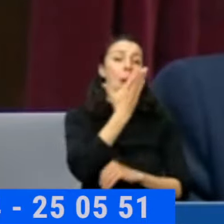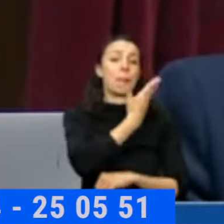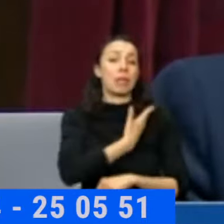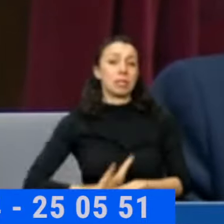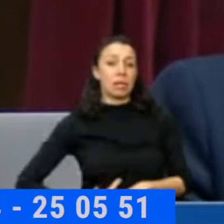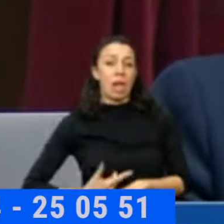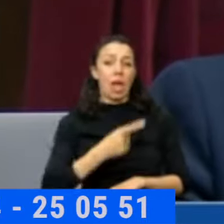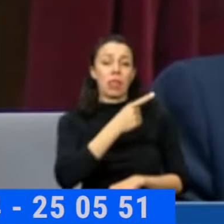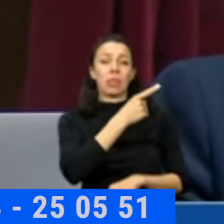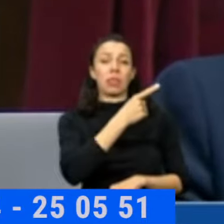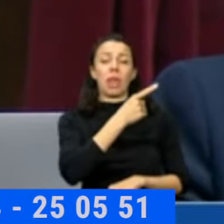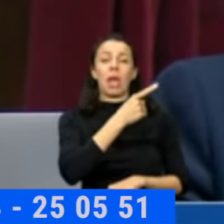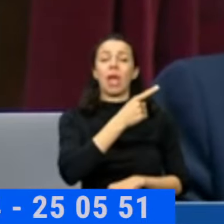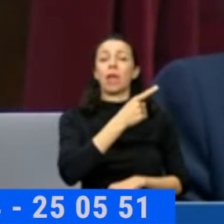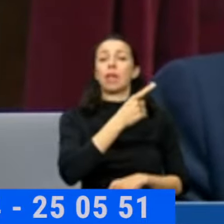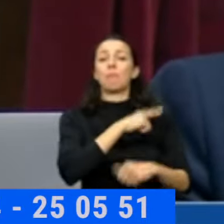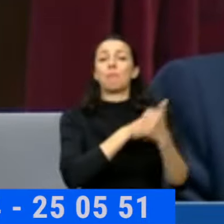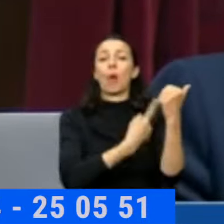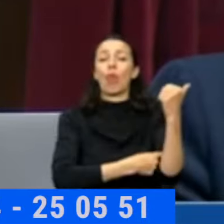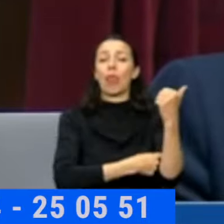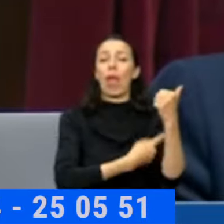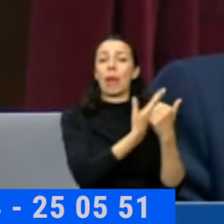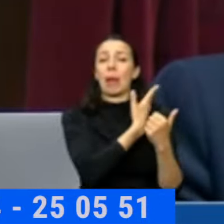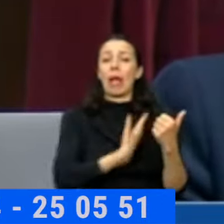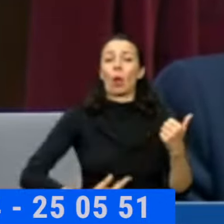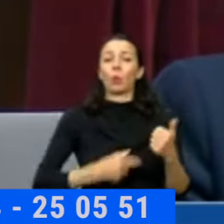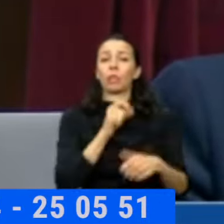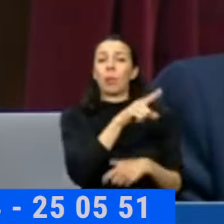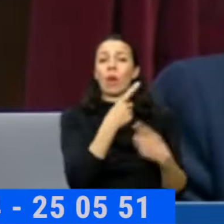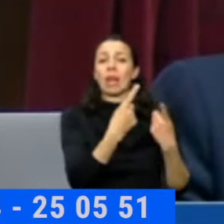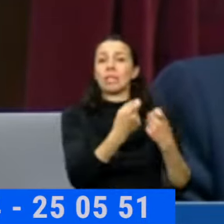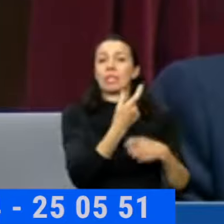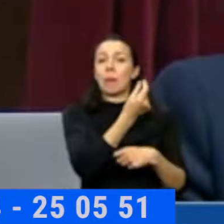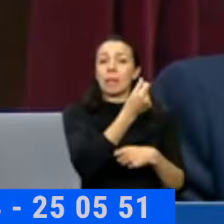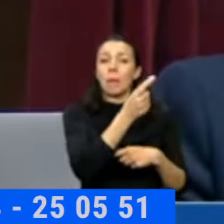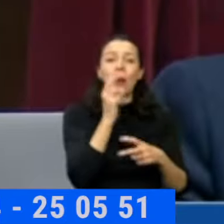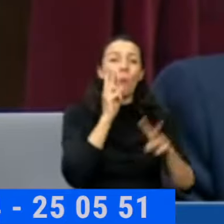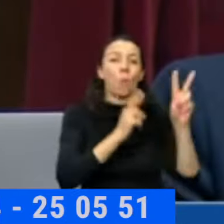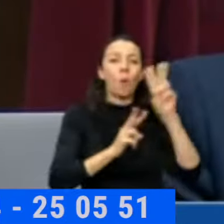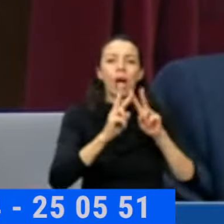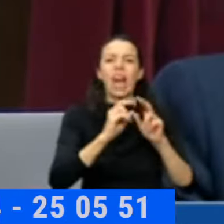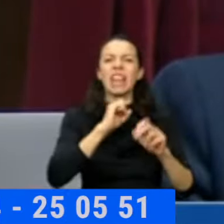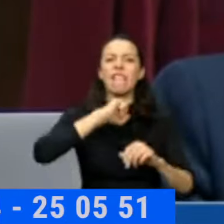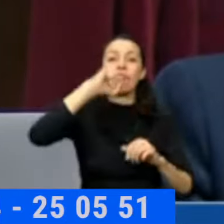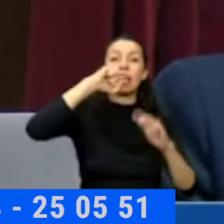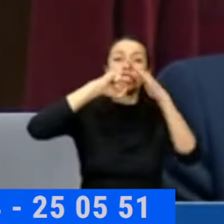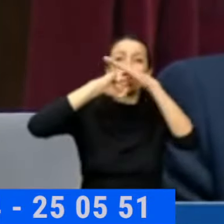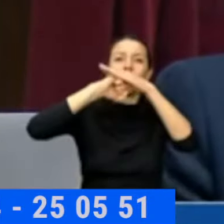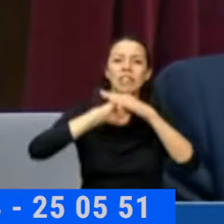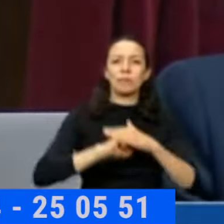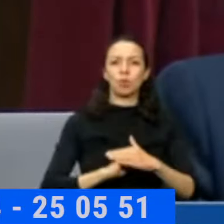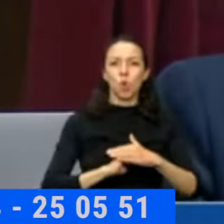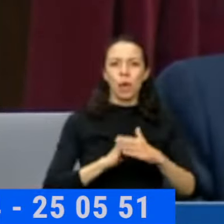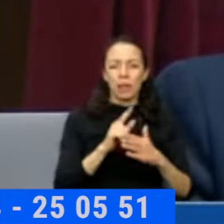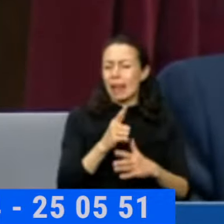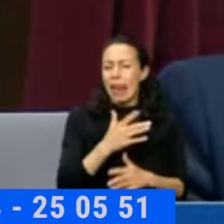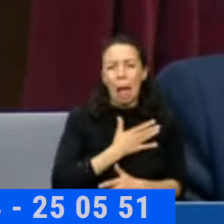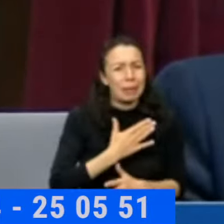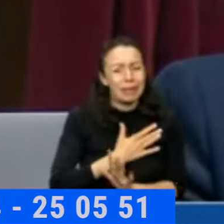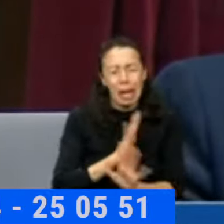hacer. ¿Lo escuchó al ministro del Interior cuando dijo que los gobernadores dejen de tirar la cuerda porque va a haber